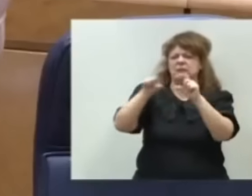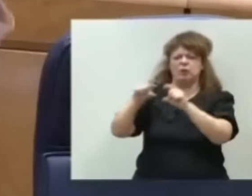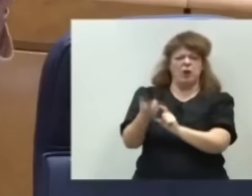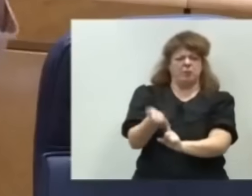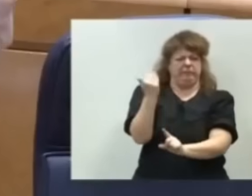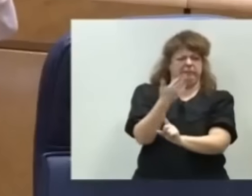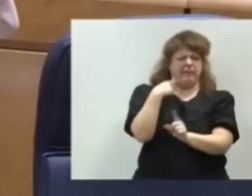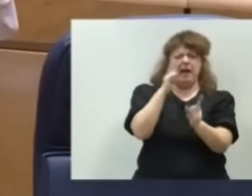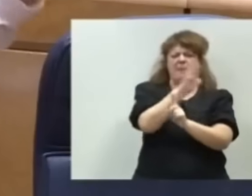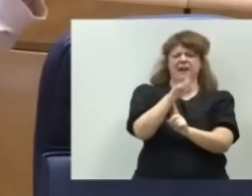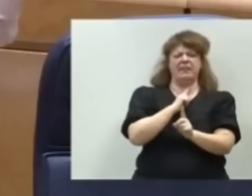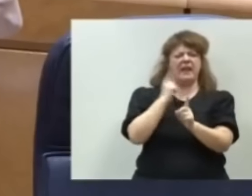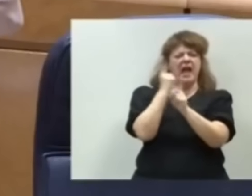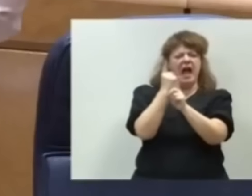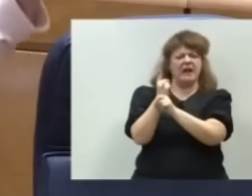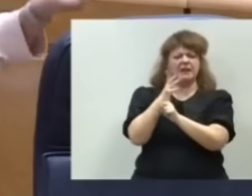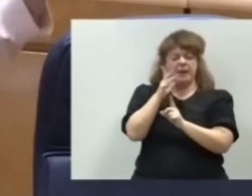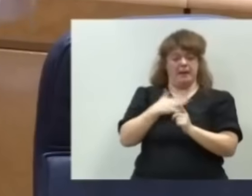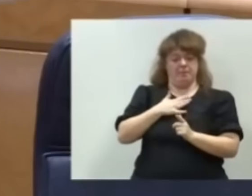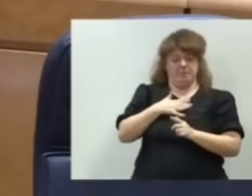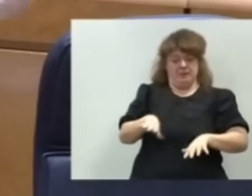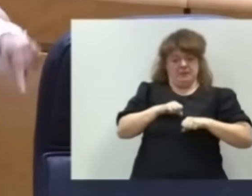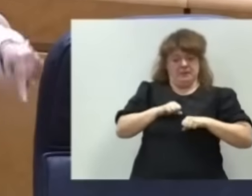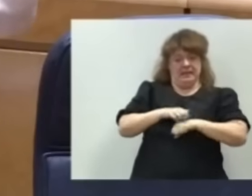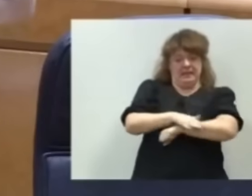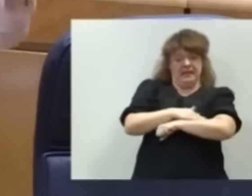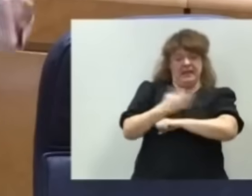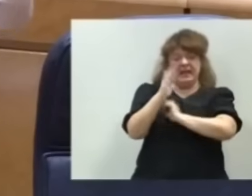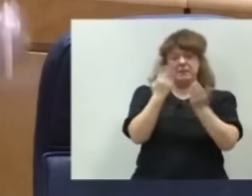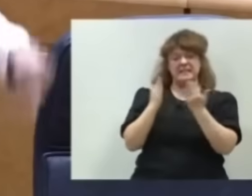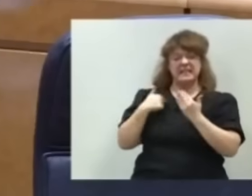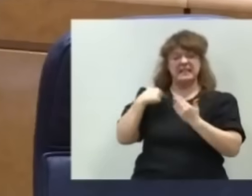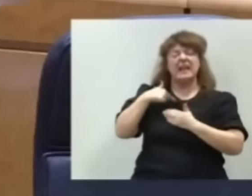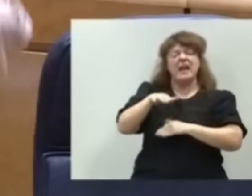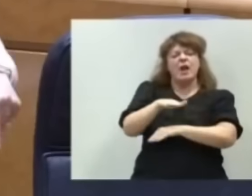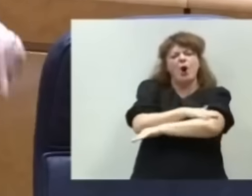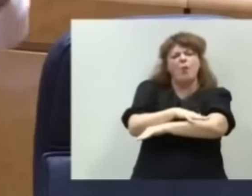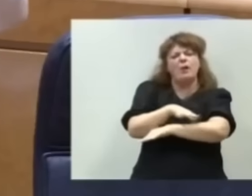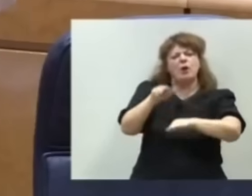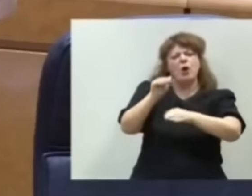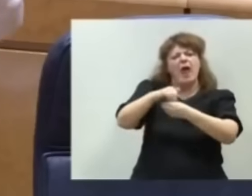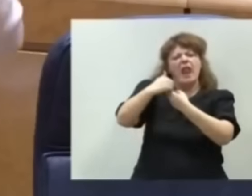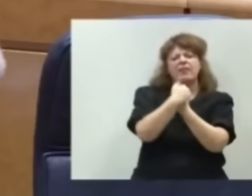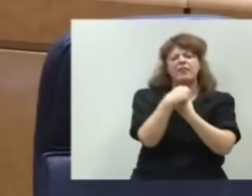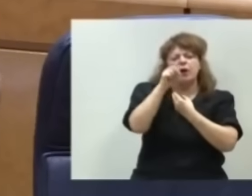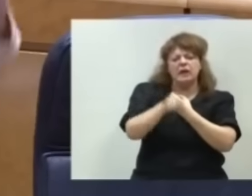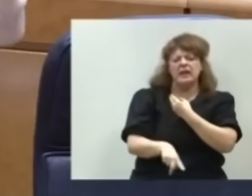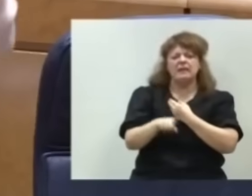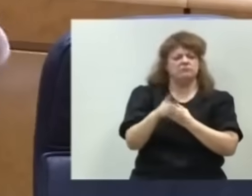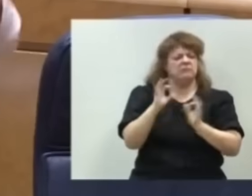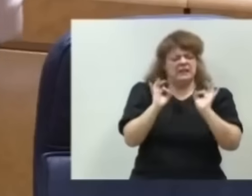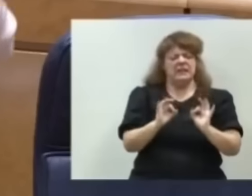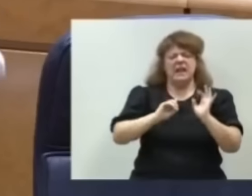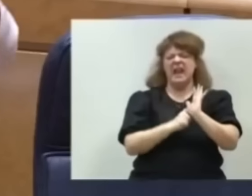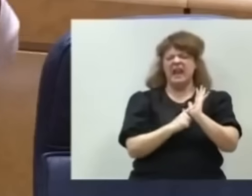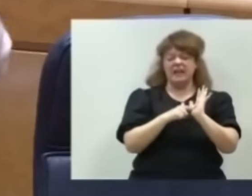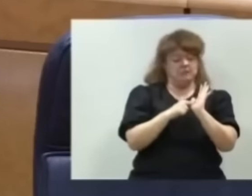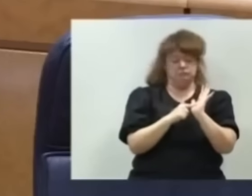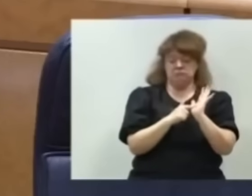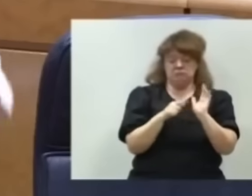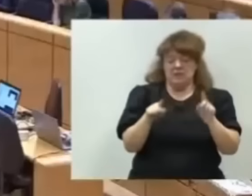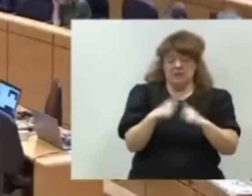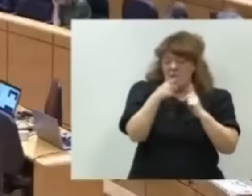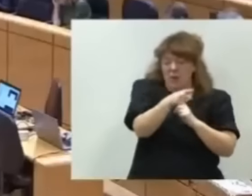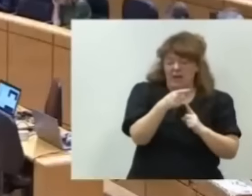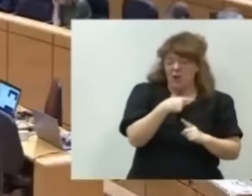intentando atacar a sus legítimos representantes elegidos por un gobierno legítimo, que mal que le pese es el que gobierna en